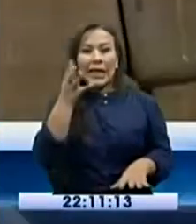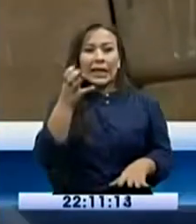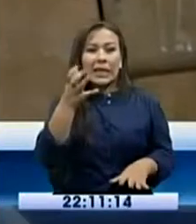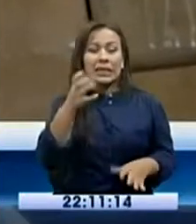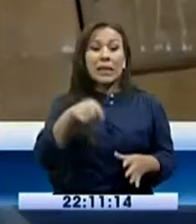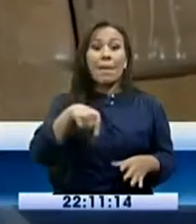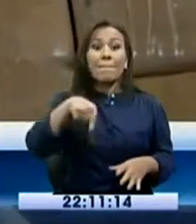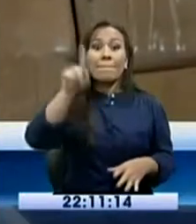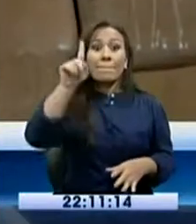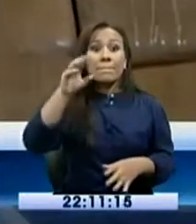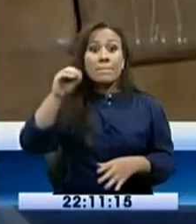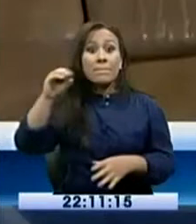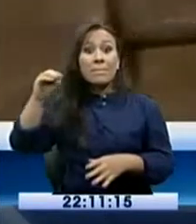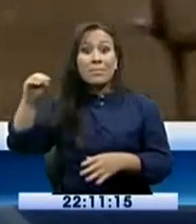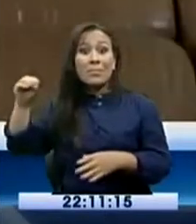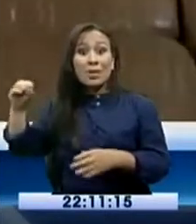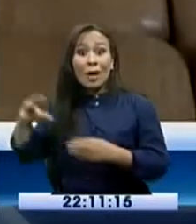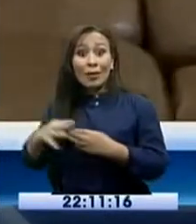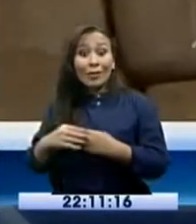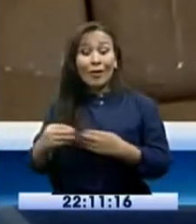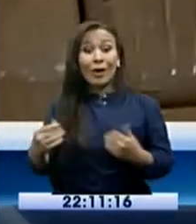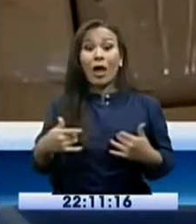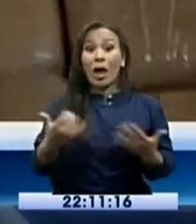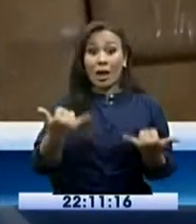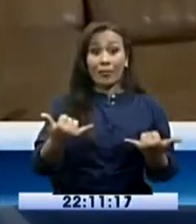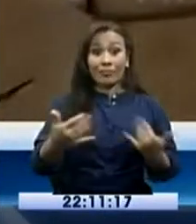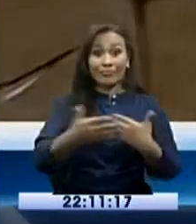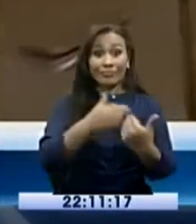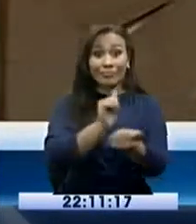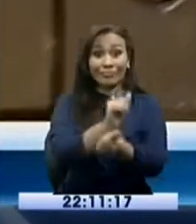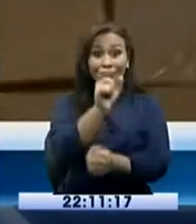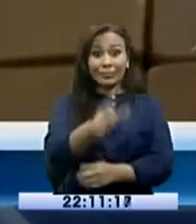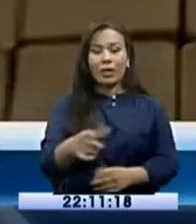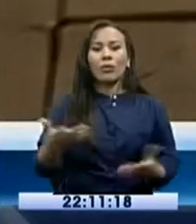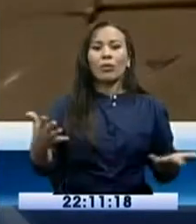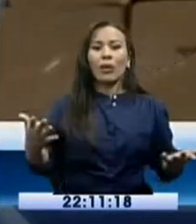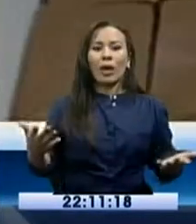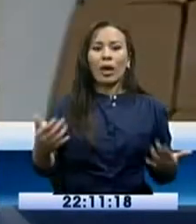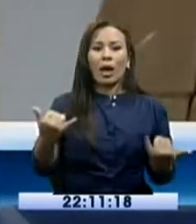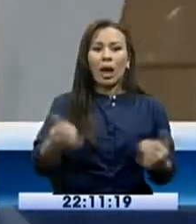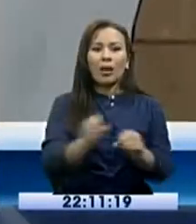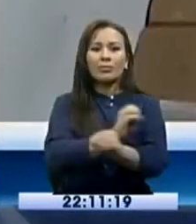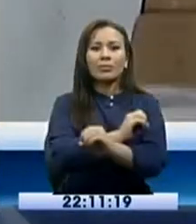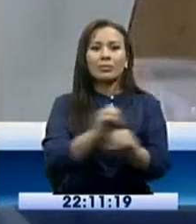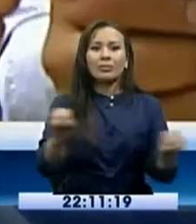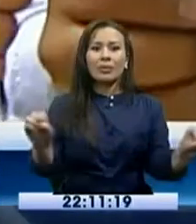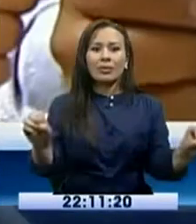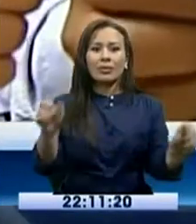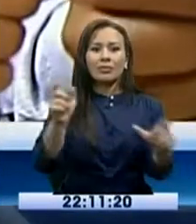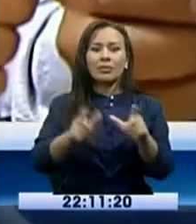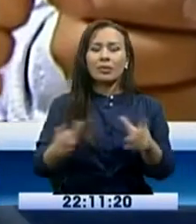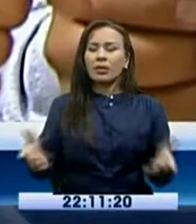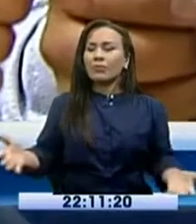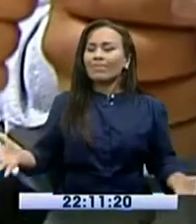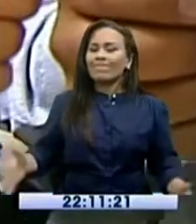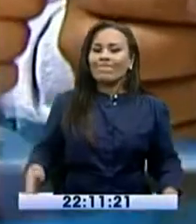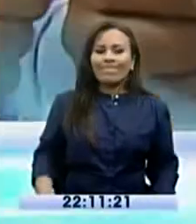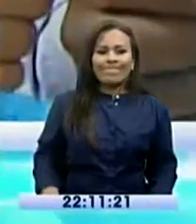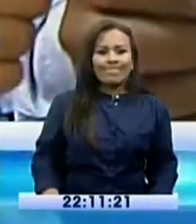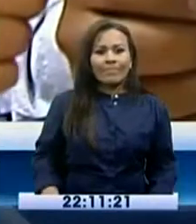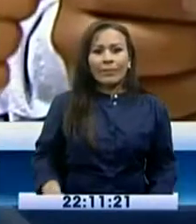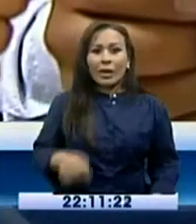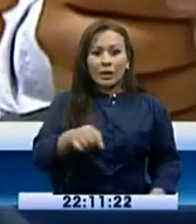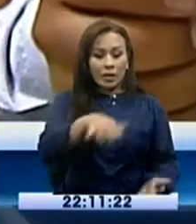15 millones de dólares. No hay detenidos, pues la habitación estaba cerrada. Estos bloques